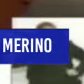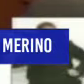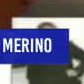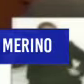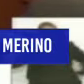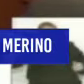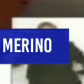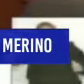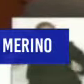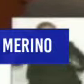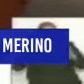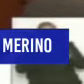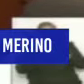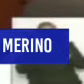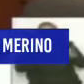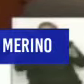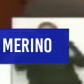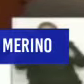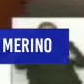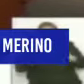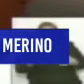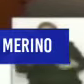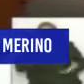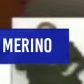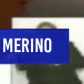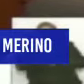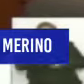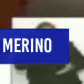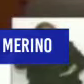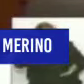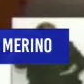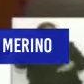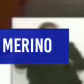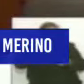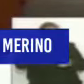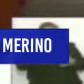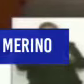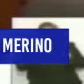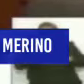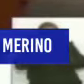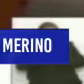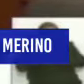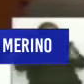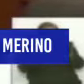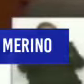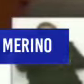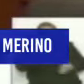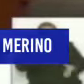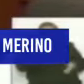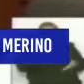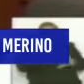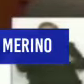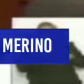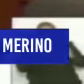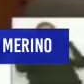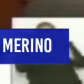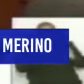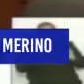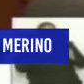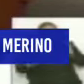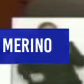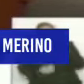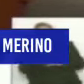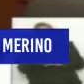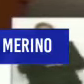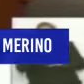general del comando conjunto, diciéndole, ¿sabes qué? Vamos a cometer un golpe, o ¿sabes qué? En